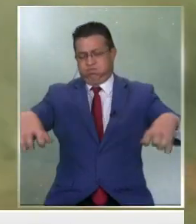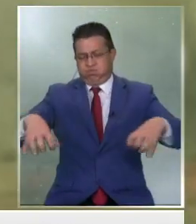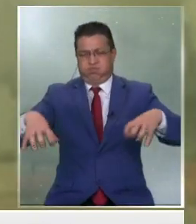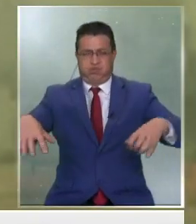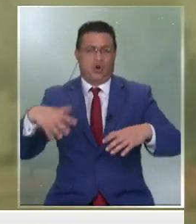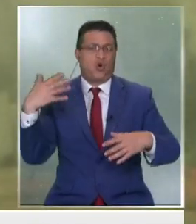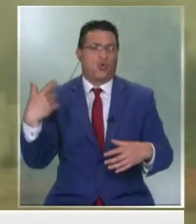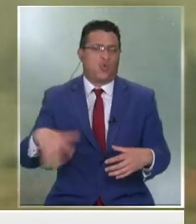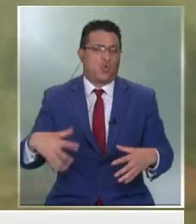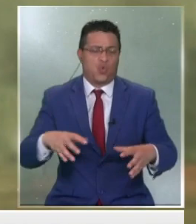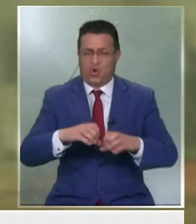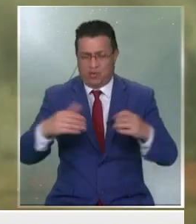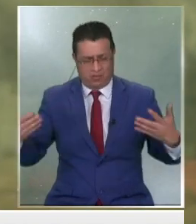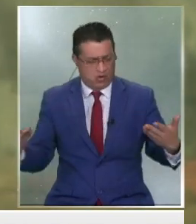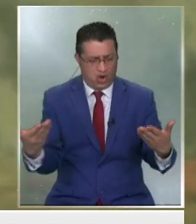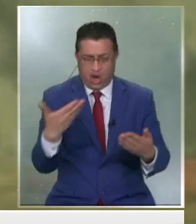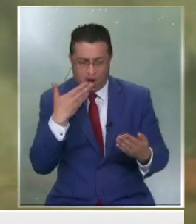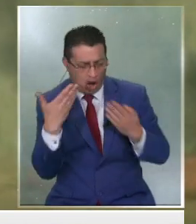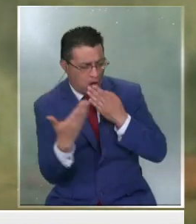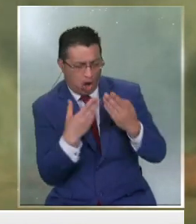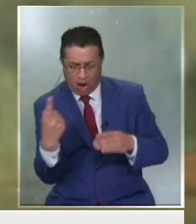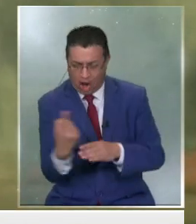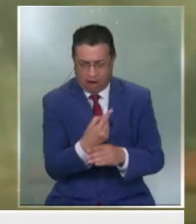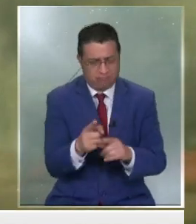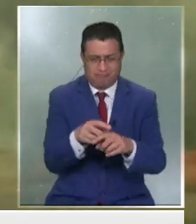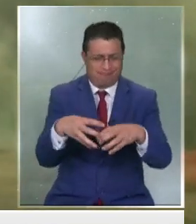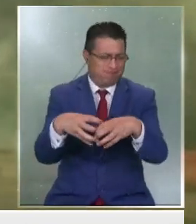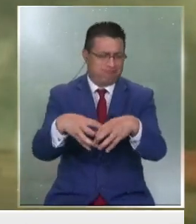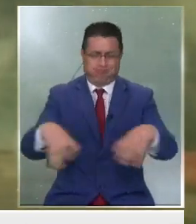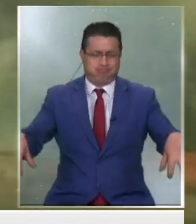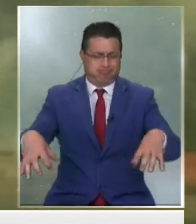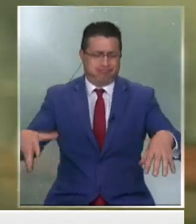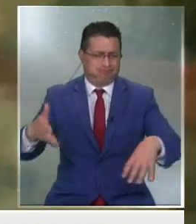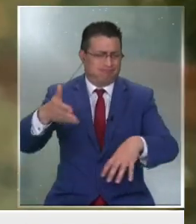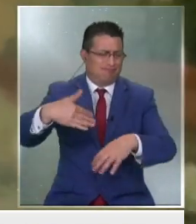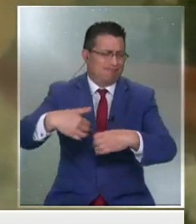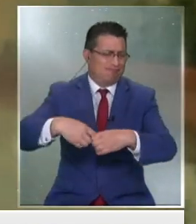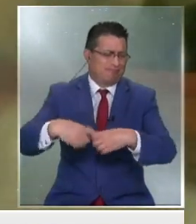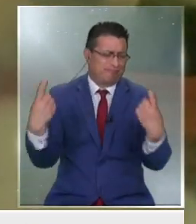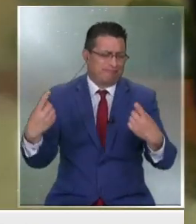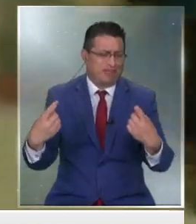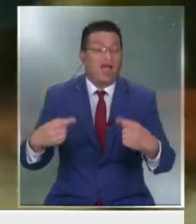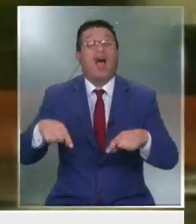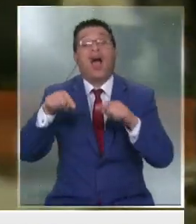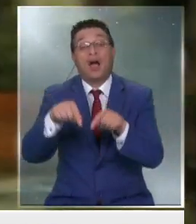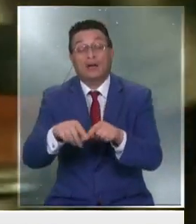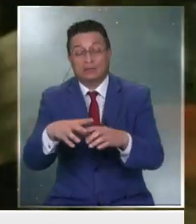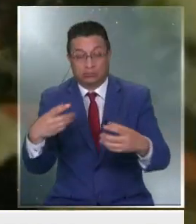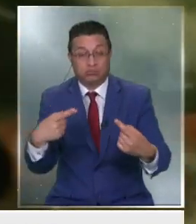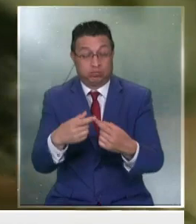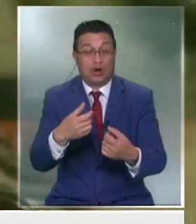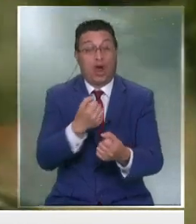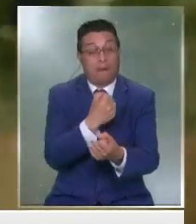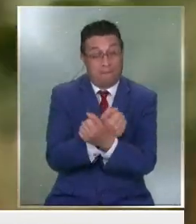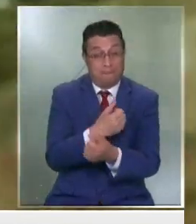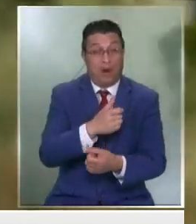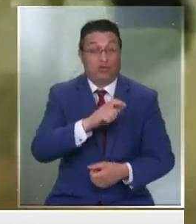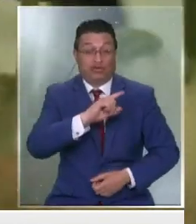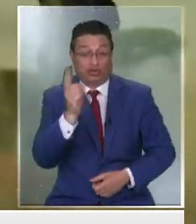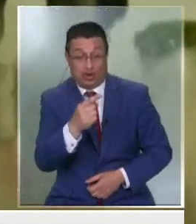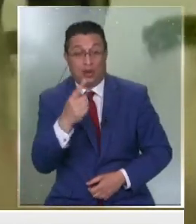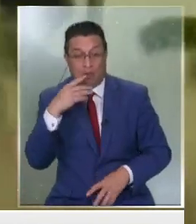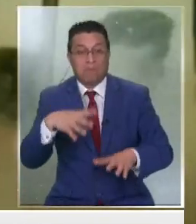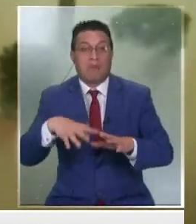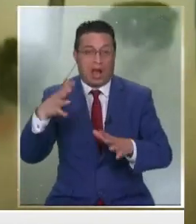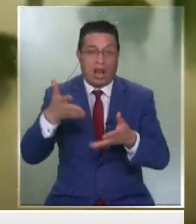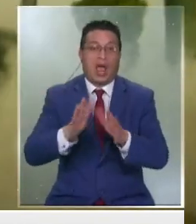mayor, sin posibilidad de diálogo en el horizonte. Seguidores del oficialismo, opositores y la policía intensifican el pulso